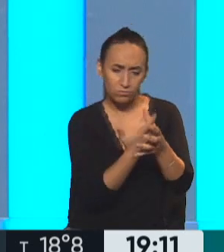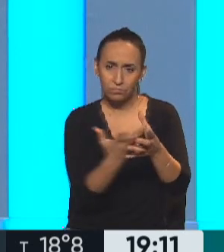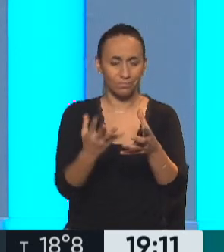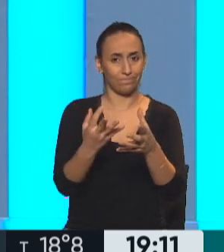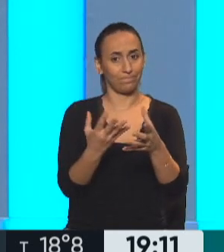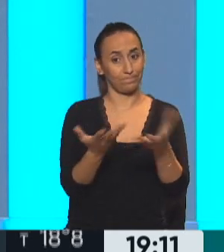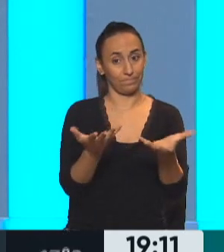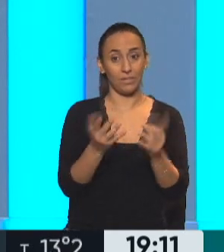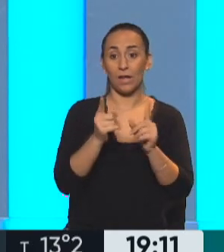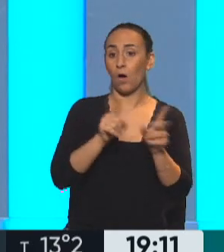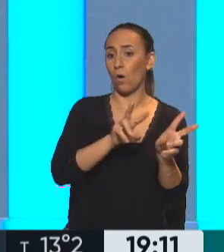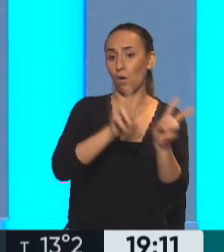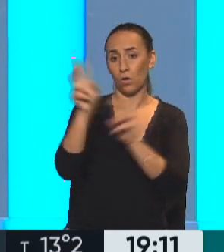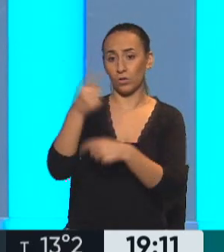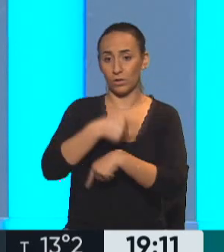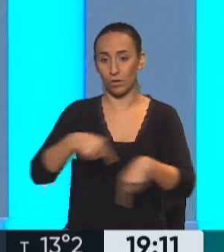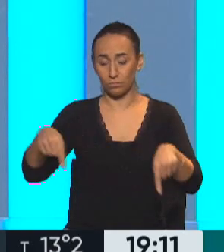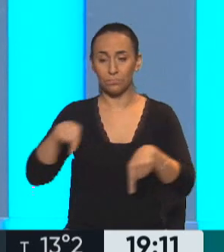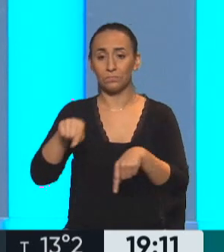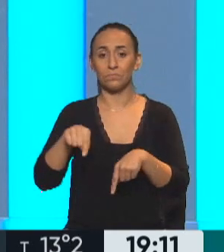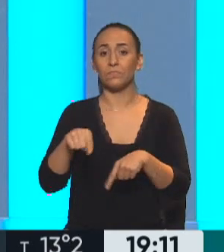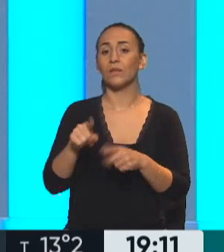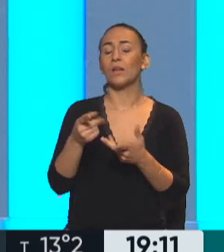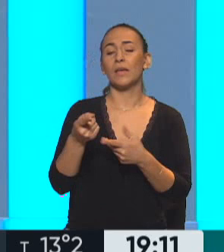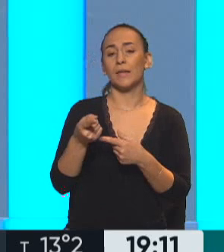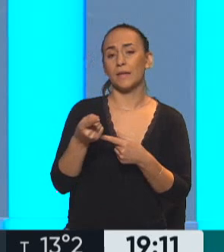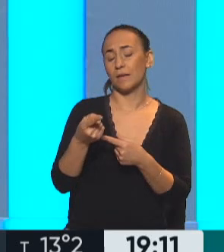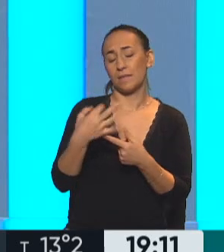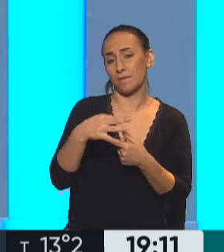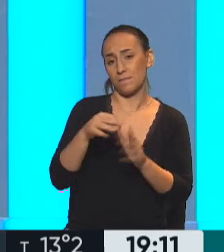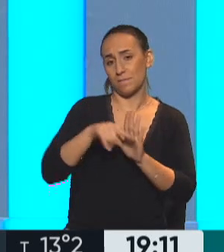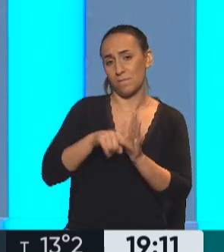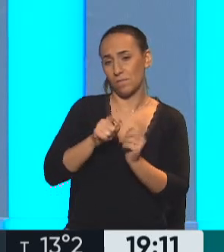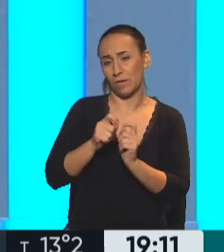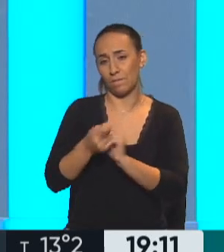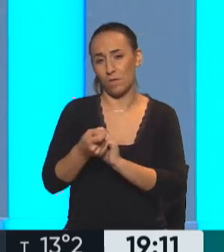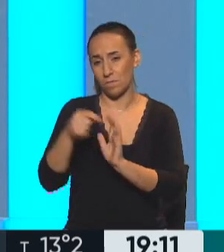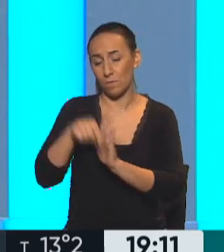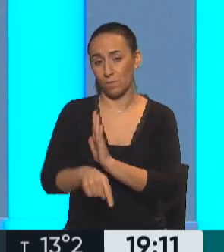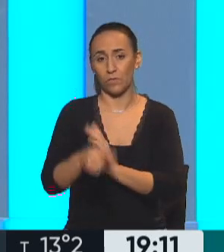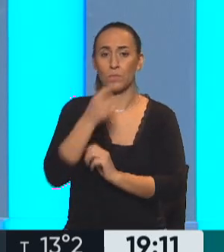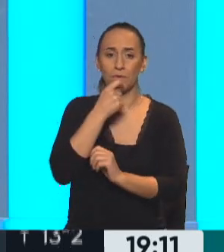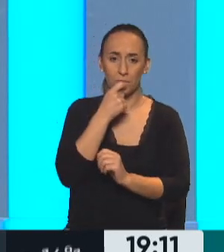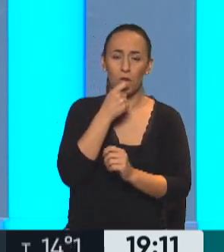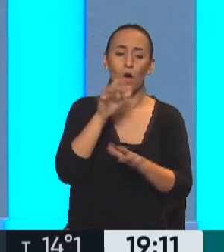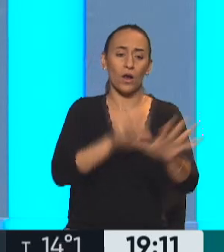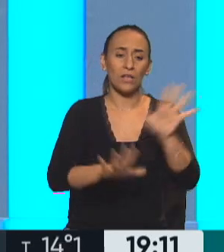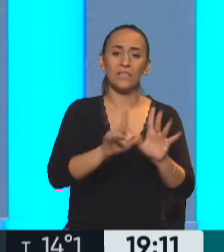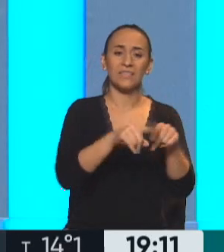y otras alternativas vinculadas a una reforma más en profundidad, como podría ser la división en salas,